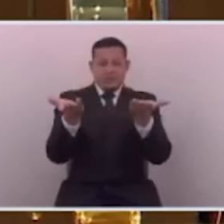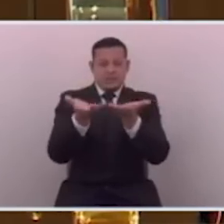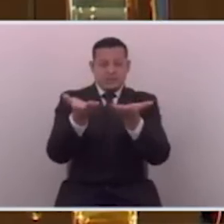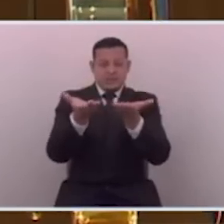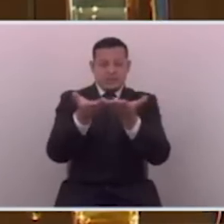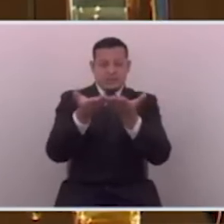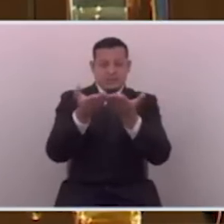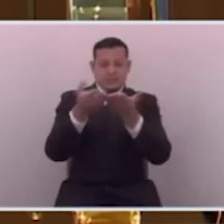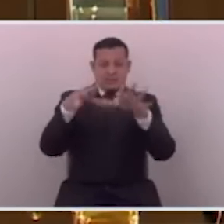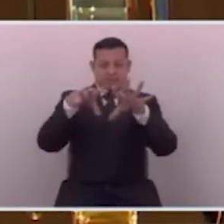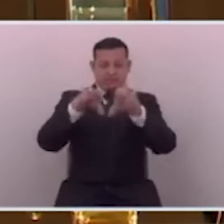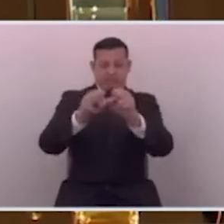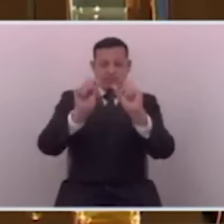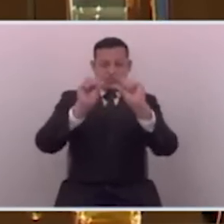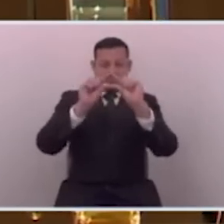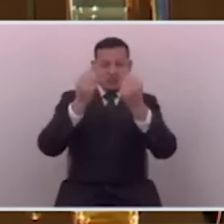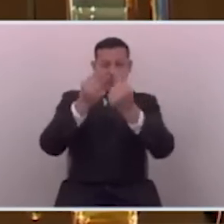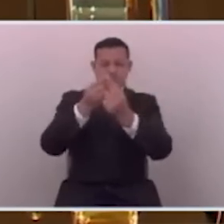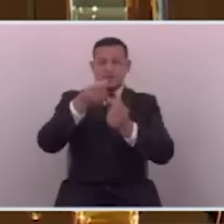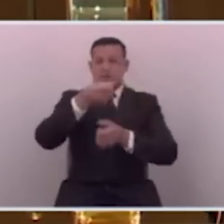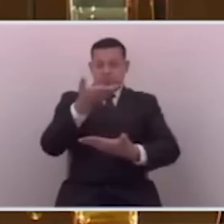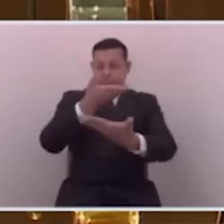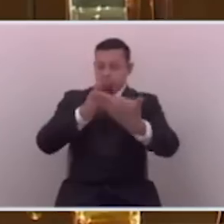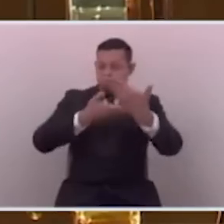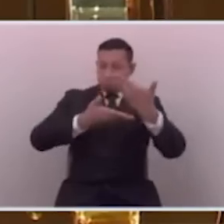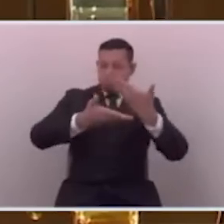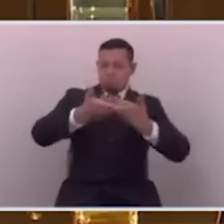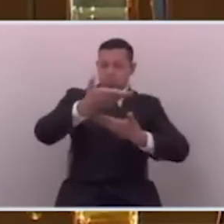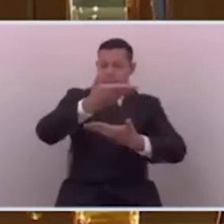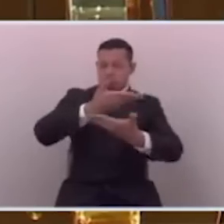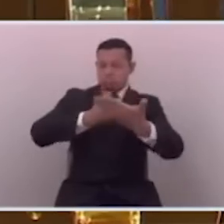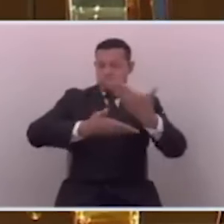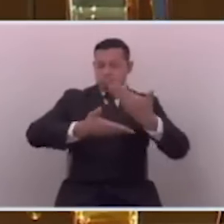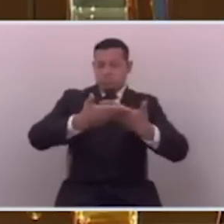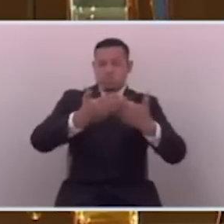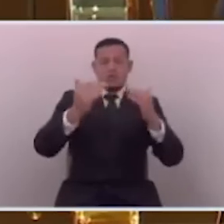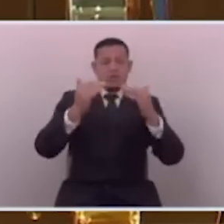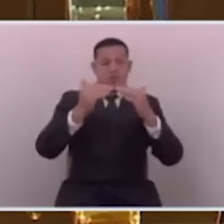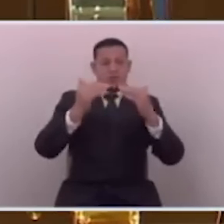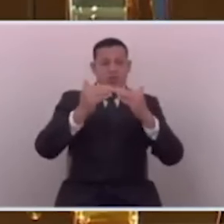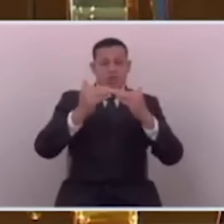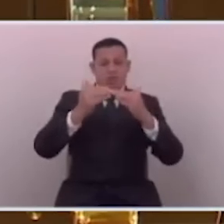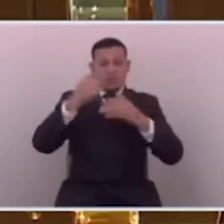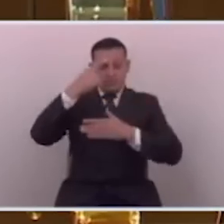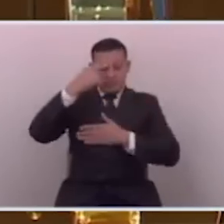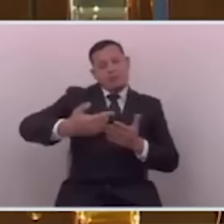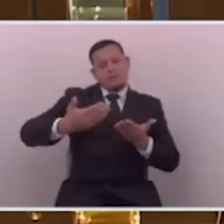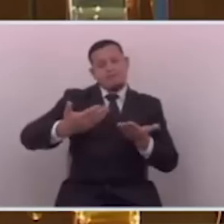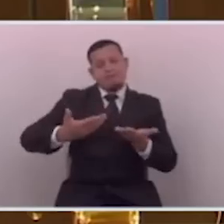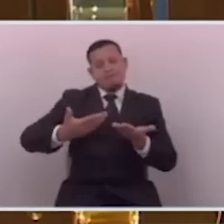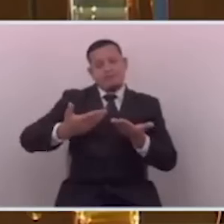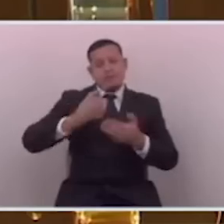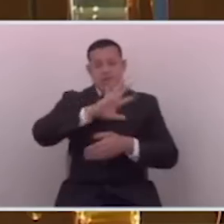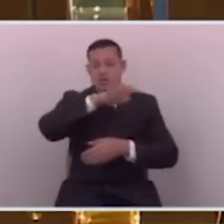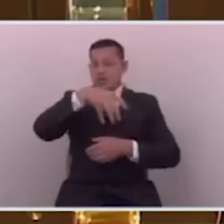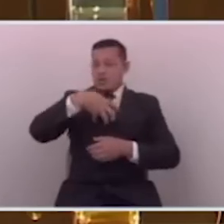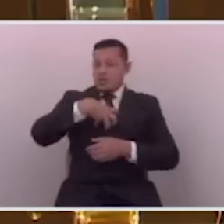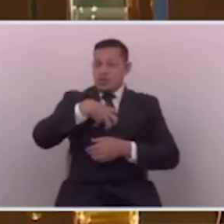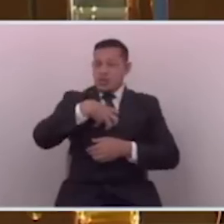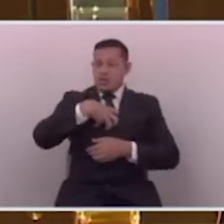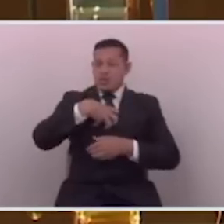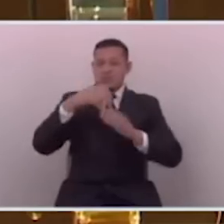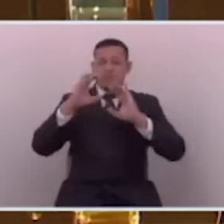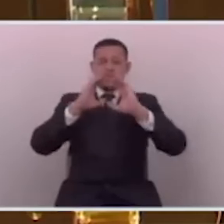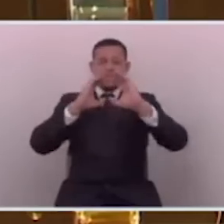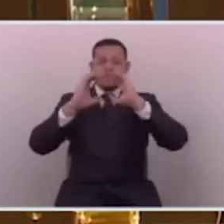ese monopolio de la información y transó incluso con los políticos de turno. El dueño de un